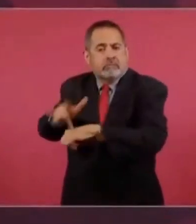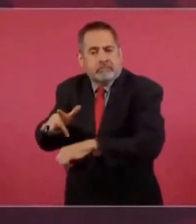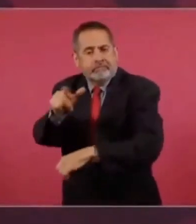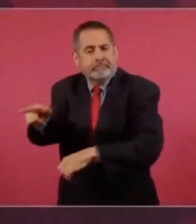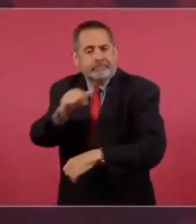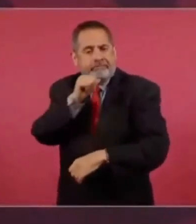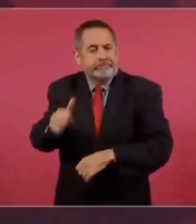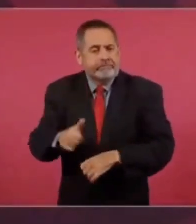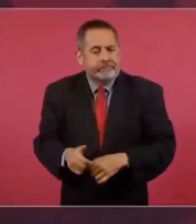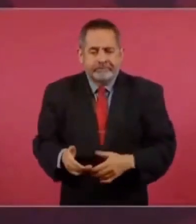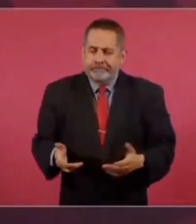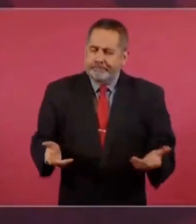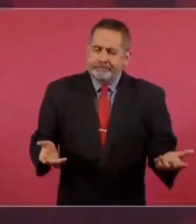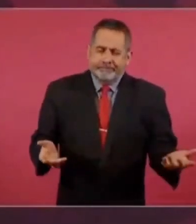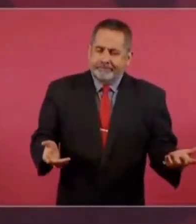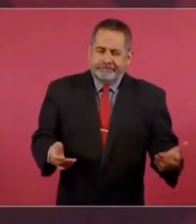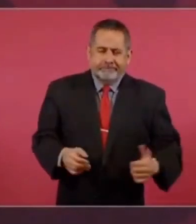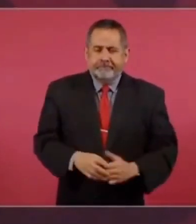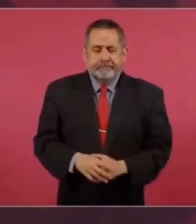Quiero